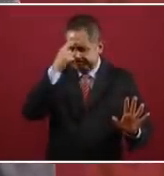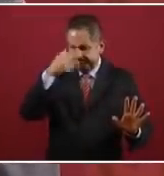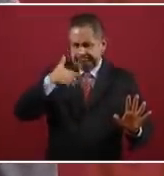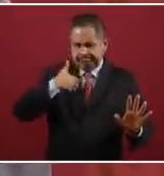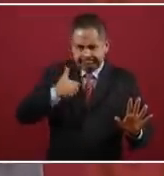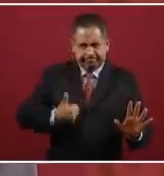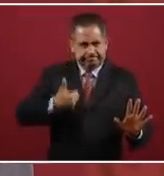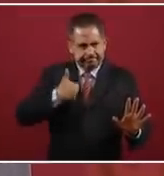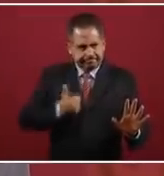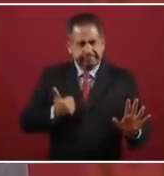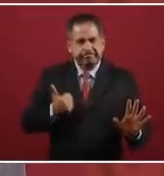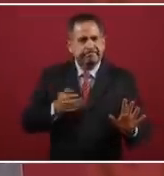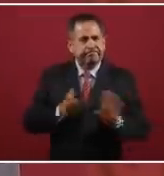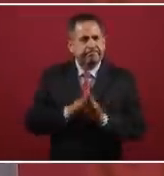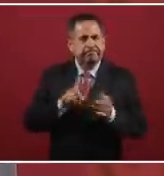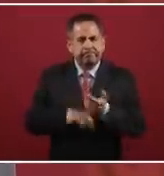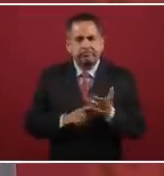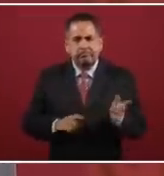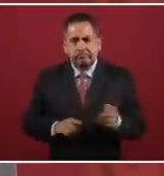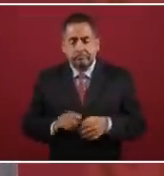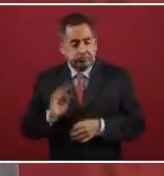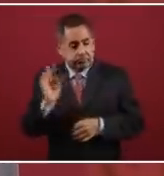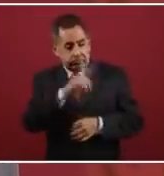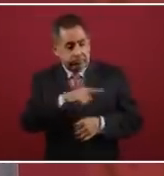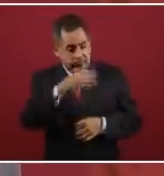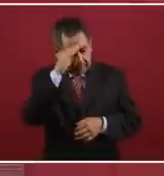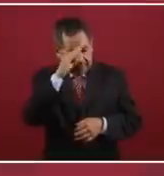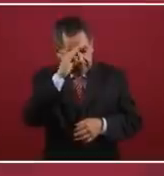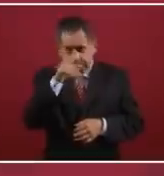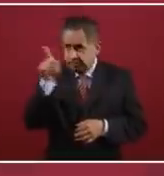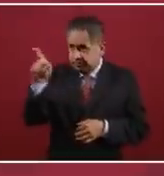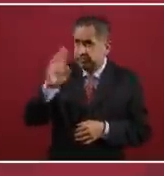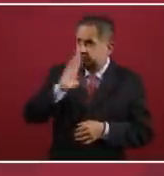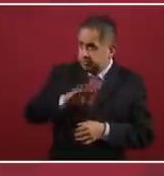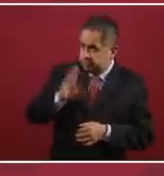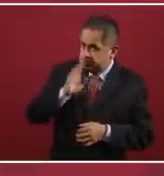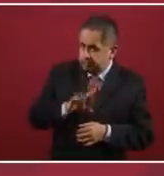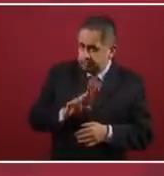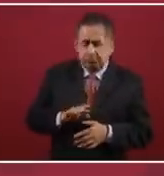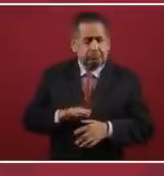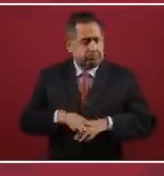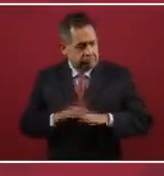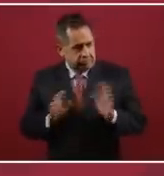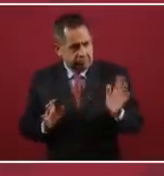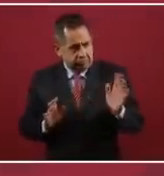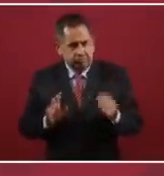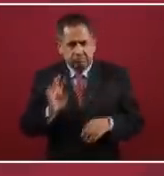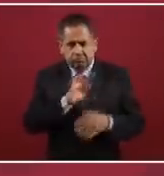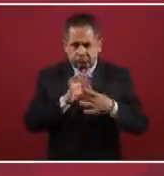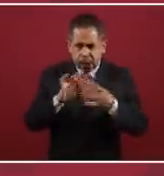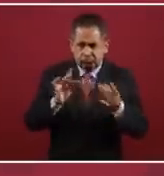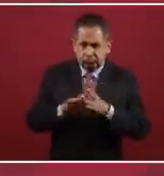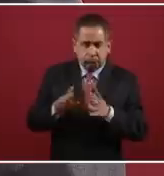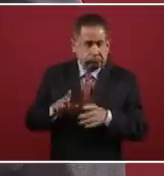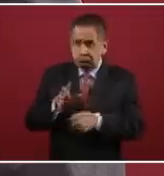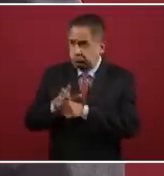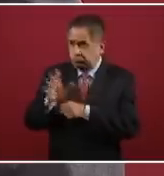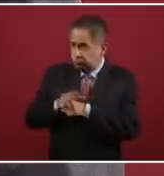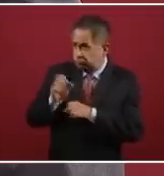Si consideran que está mal lo que nosotros estamos llevando a cabo, que no es